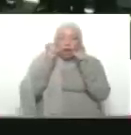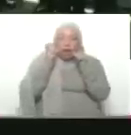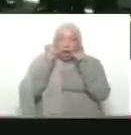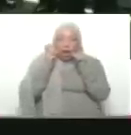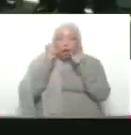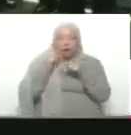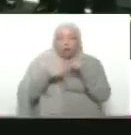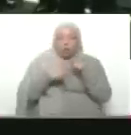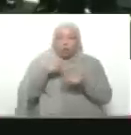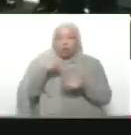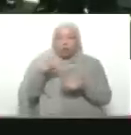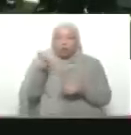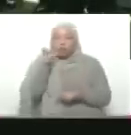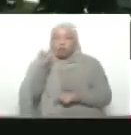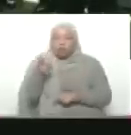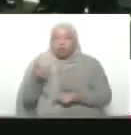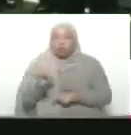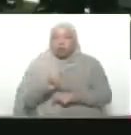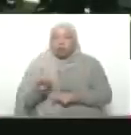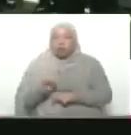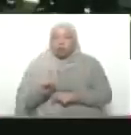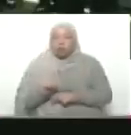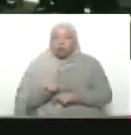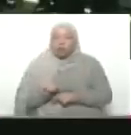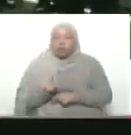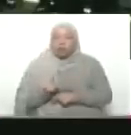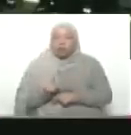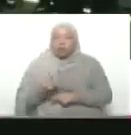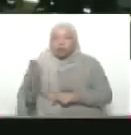guaguanco ahí un guan no no